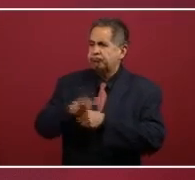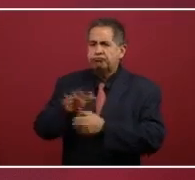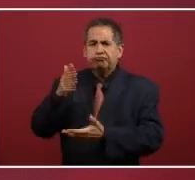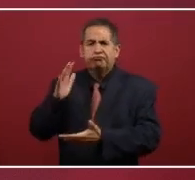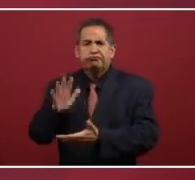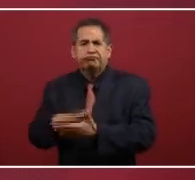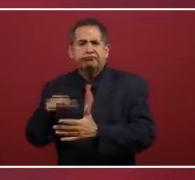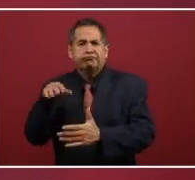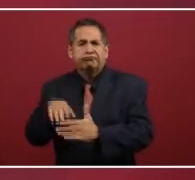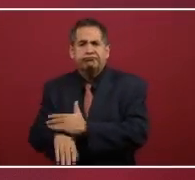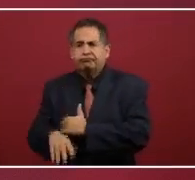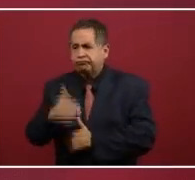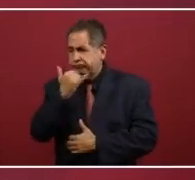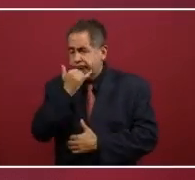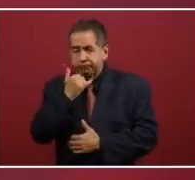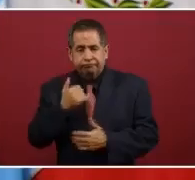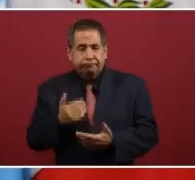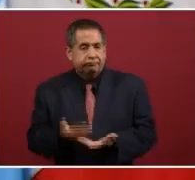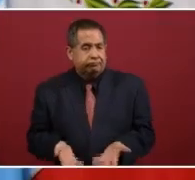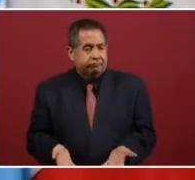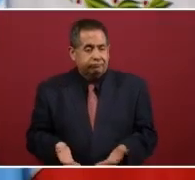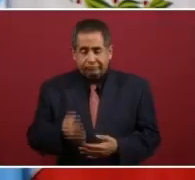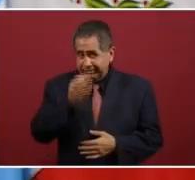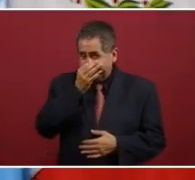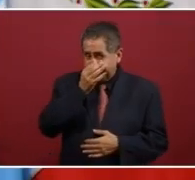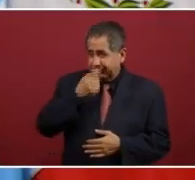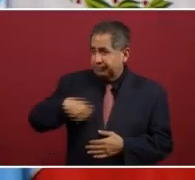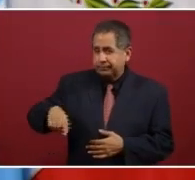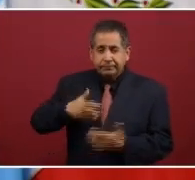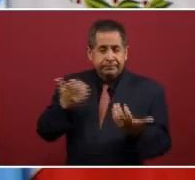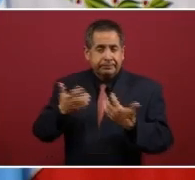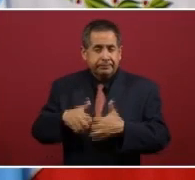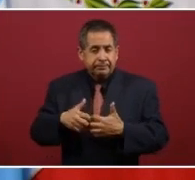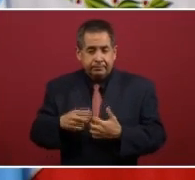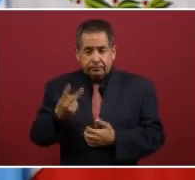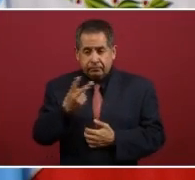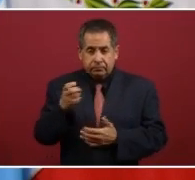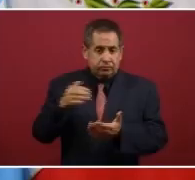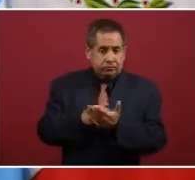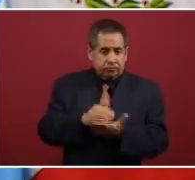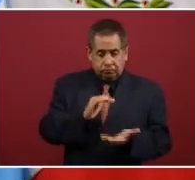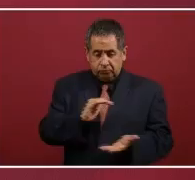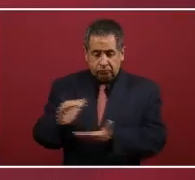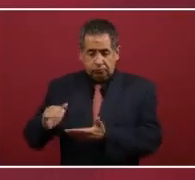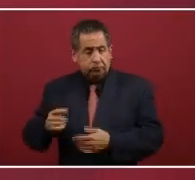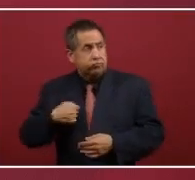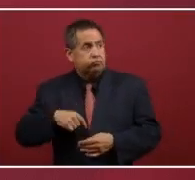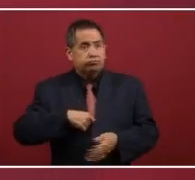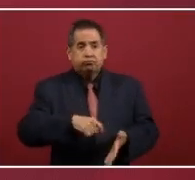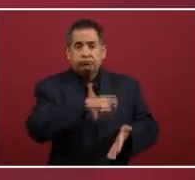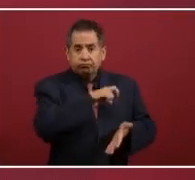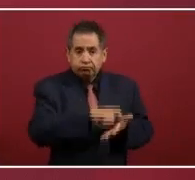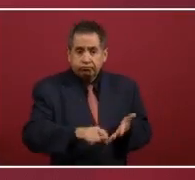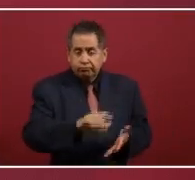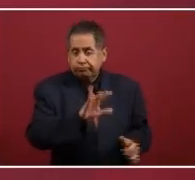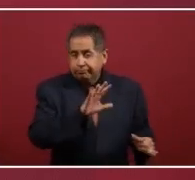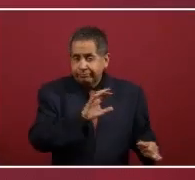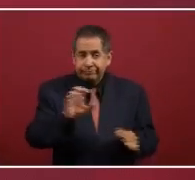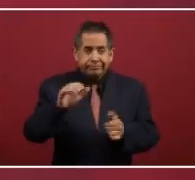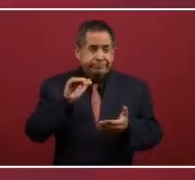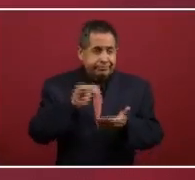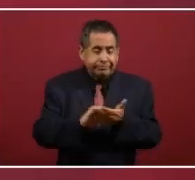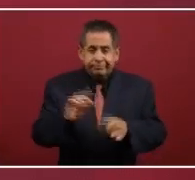que solo producimos 200,000 barriles. Estamos comprando 600,000 barriles